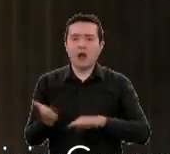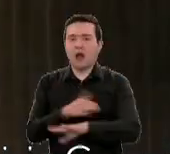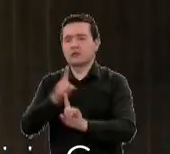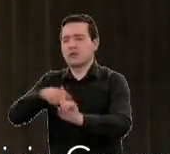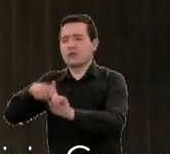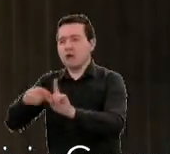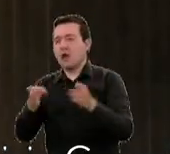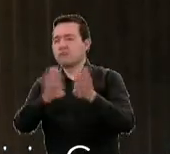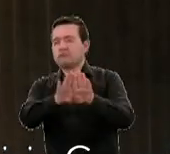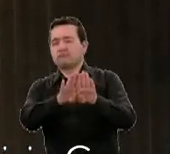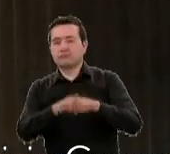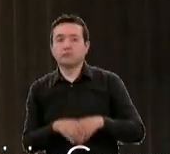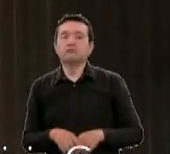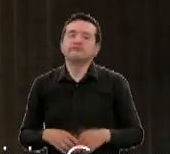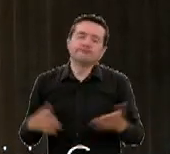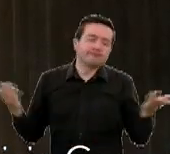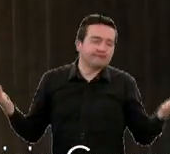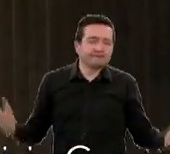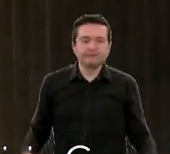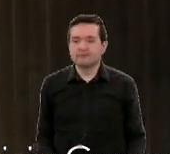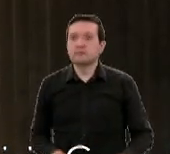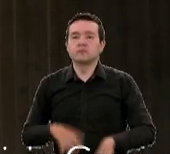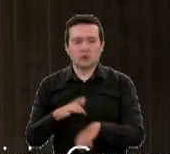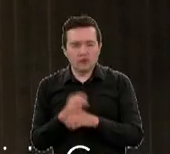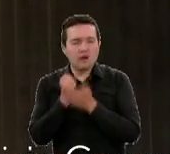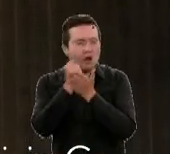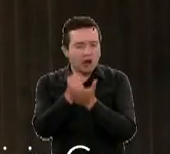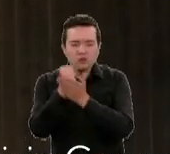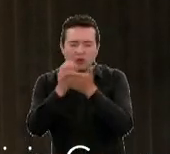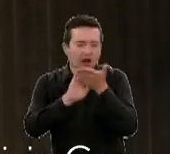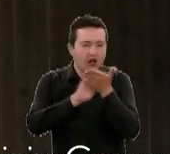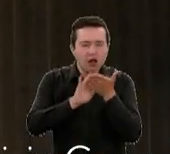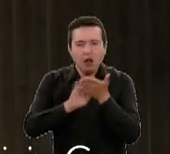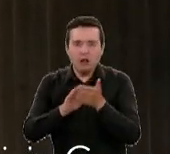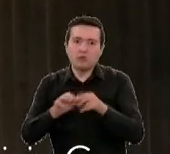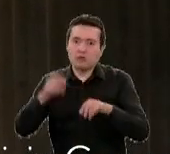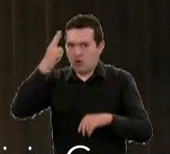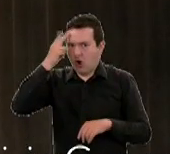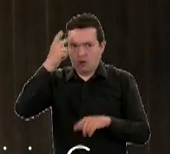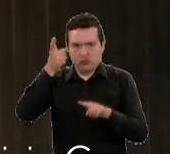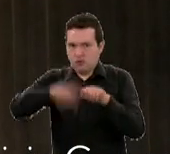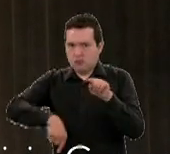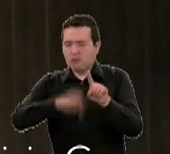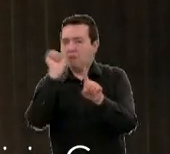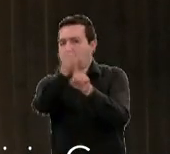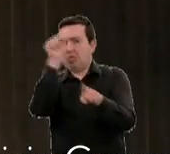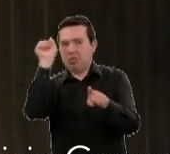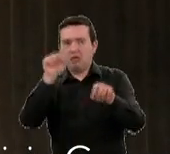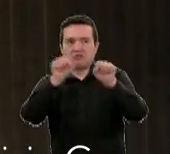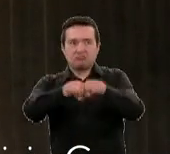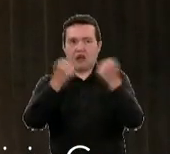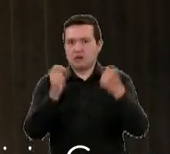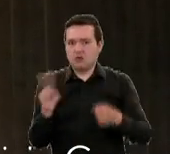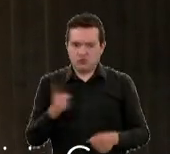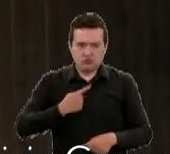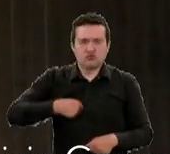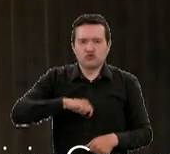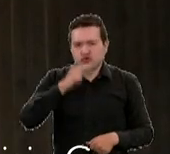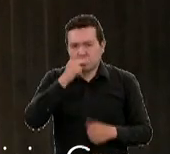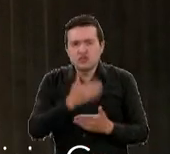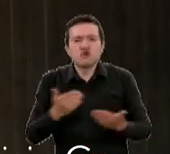arreglar mucho, ayudar con la escuela. Obviamente no la podíamos dejar dañar porque no hay progreso para nosotros los